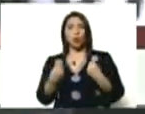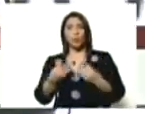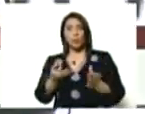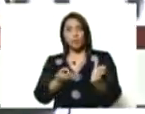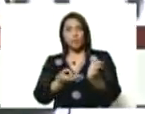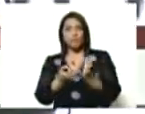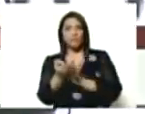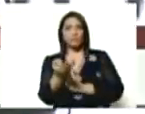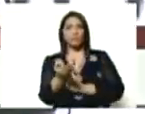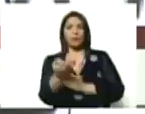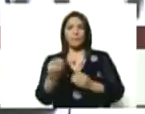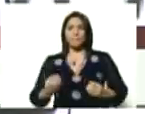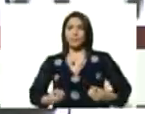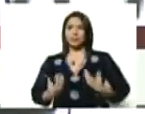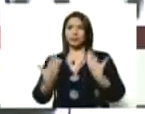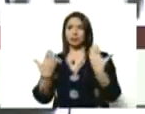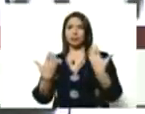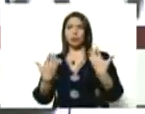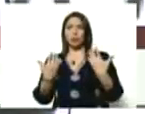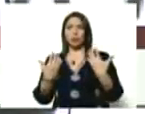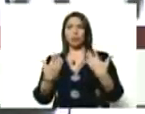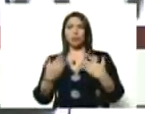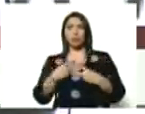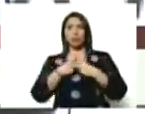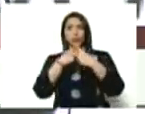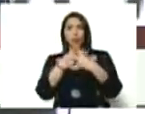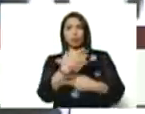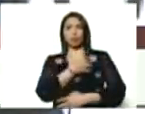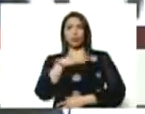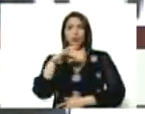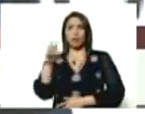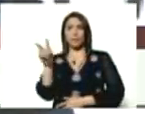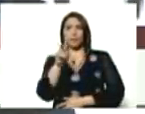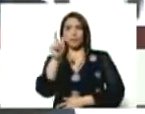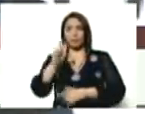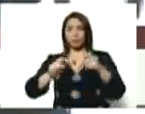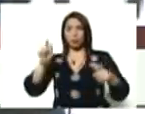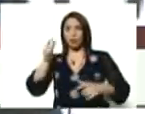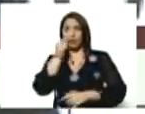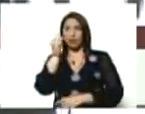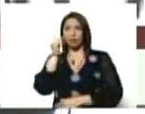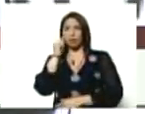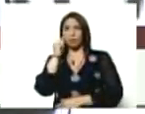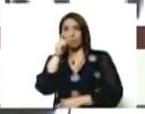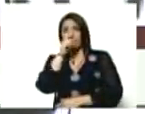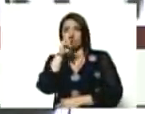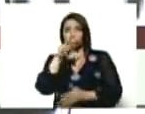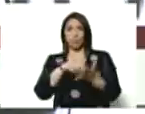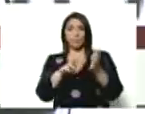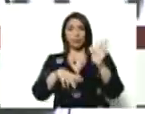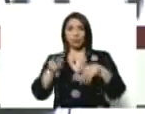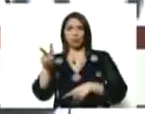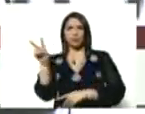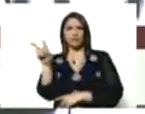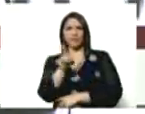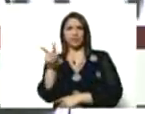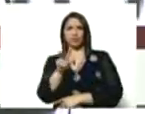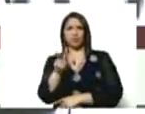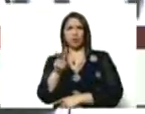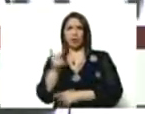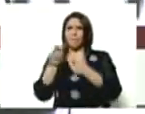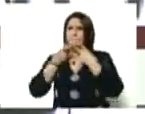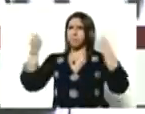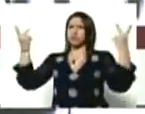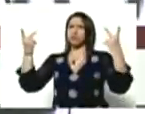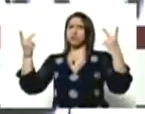soberana de las venezolanas y los venezolanos. En el 2012, Venezuela marcó pauta en el mundo en los